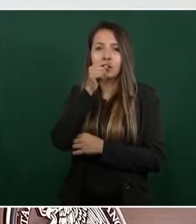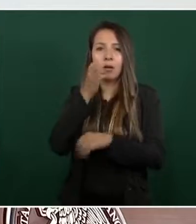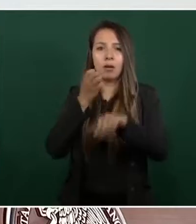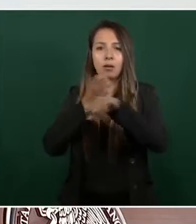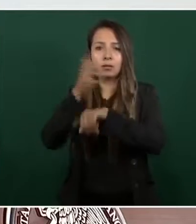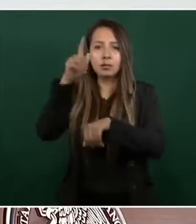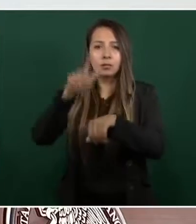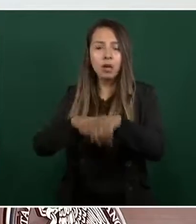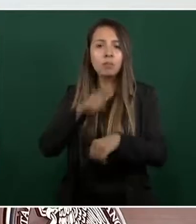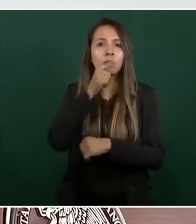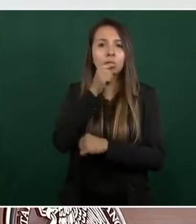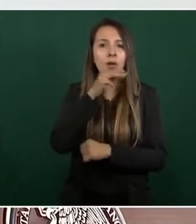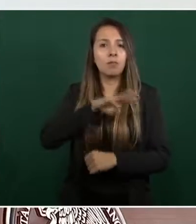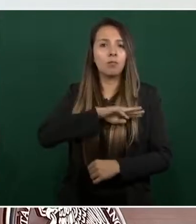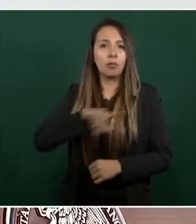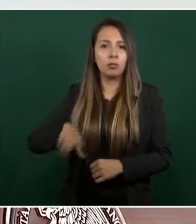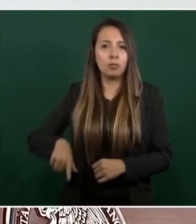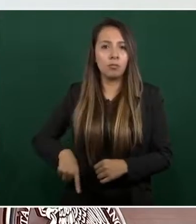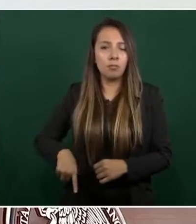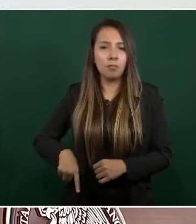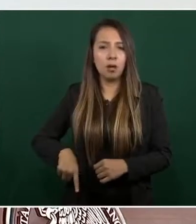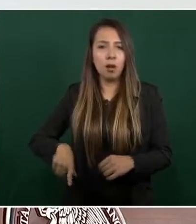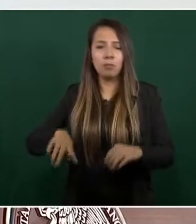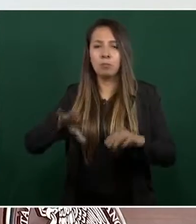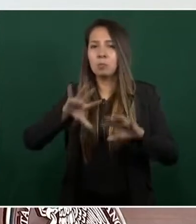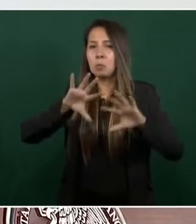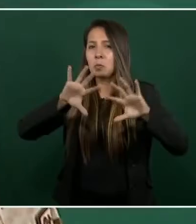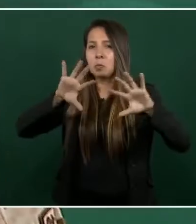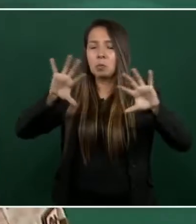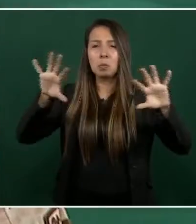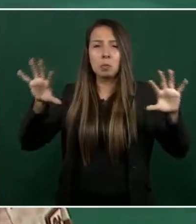un total de elementos